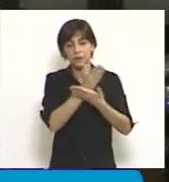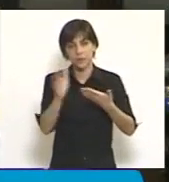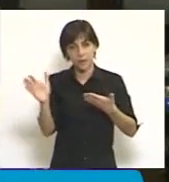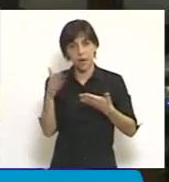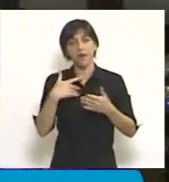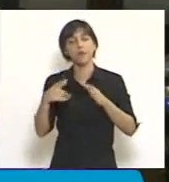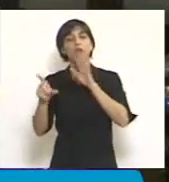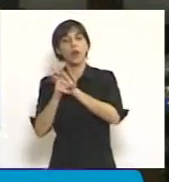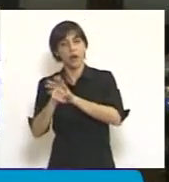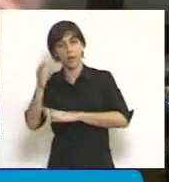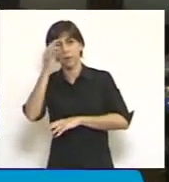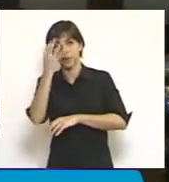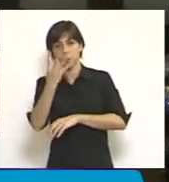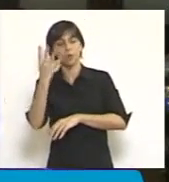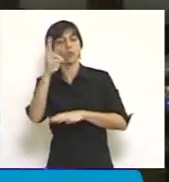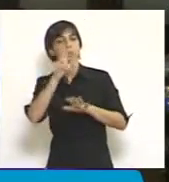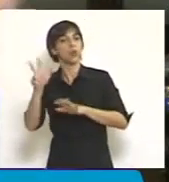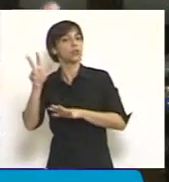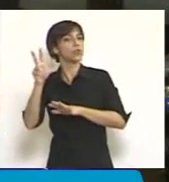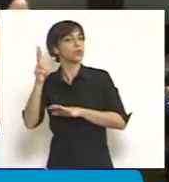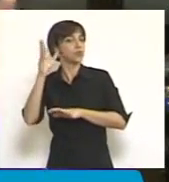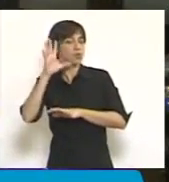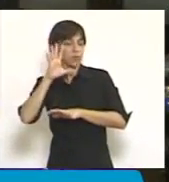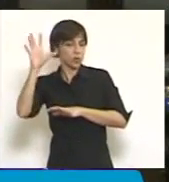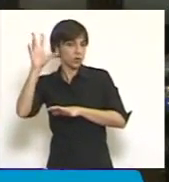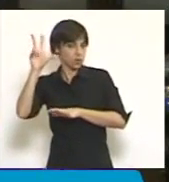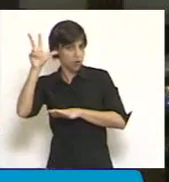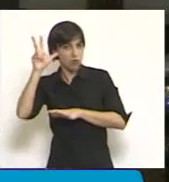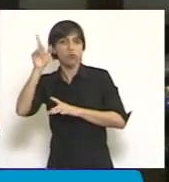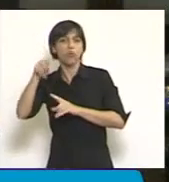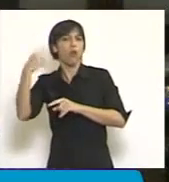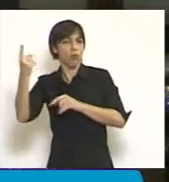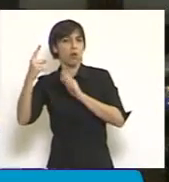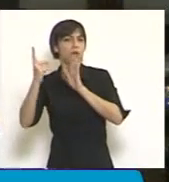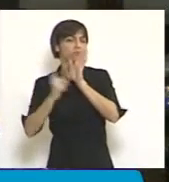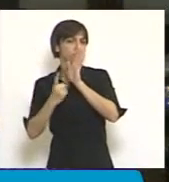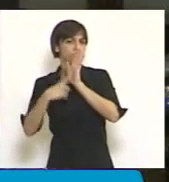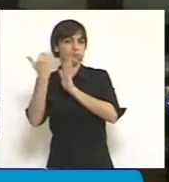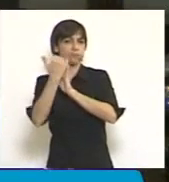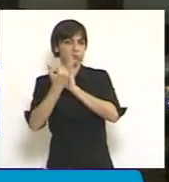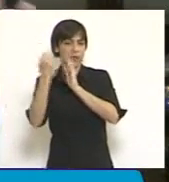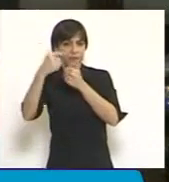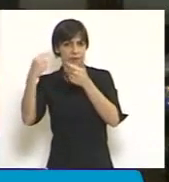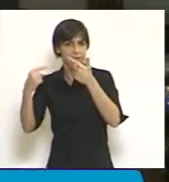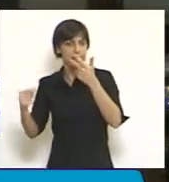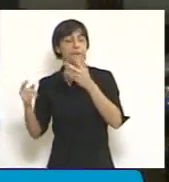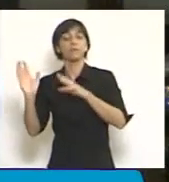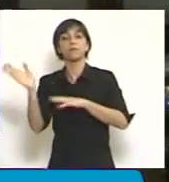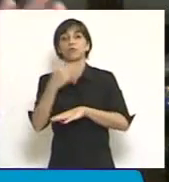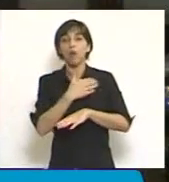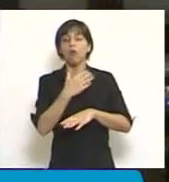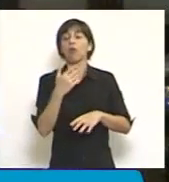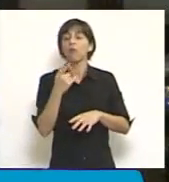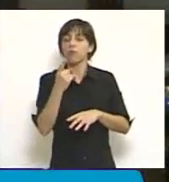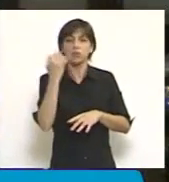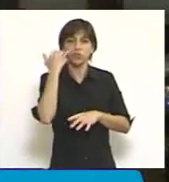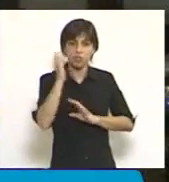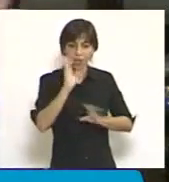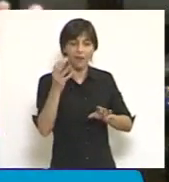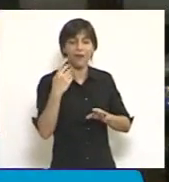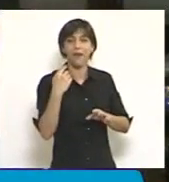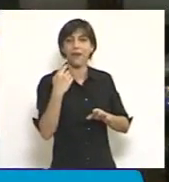ciudad autonomía de jurisdicción y de legislación. Esto significa, además, si se